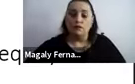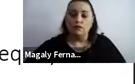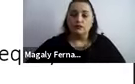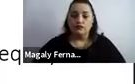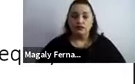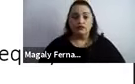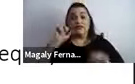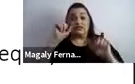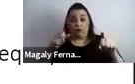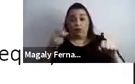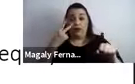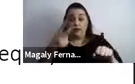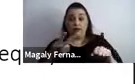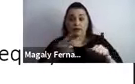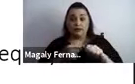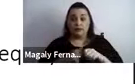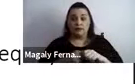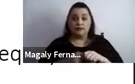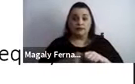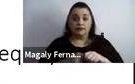Aquí estamos, perdón.